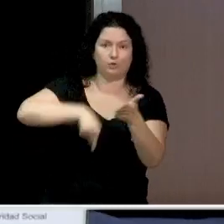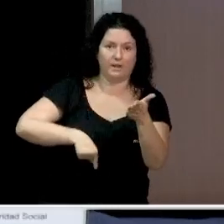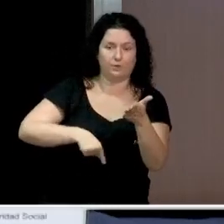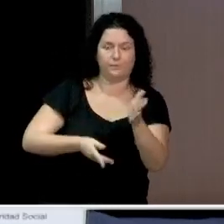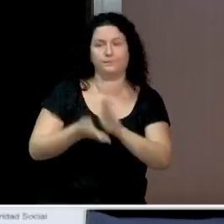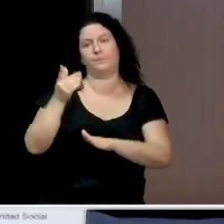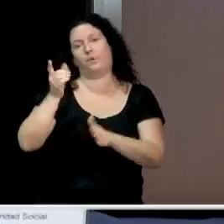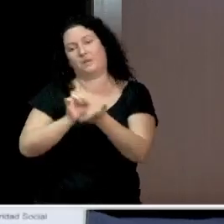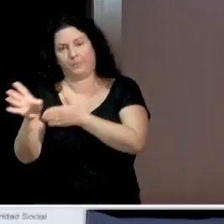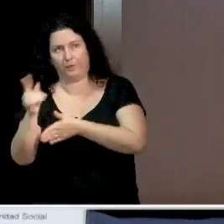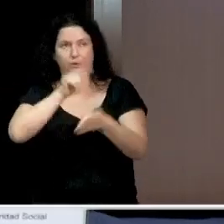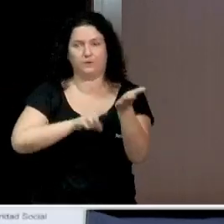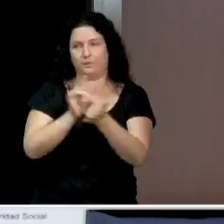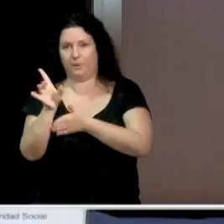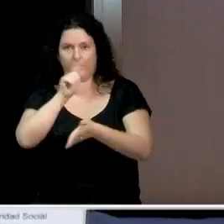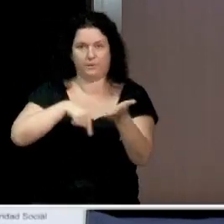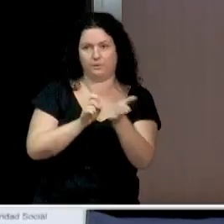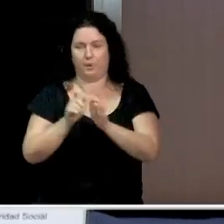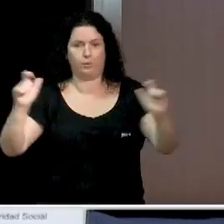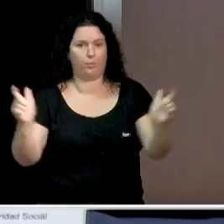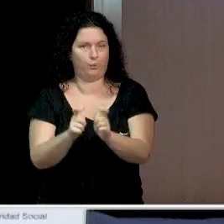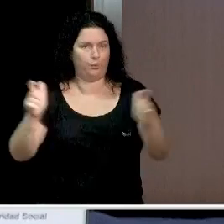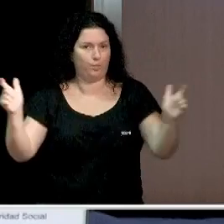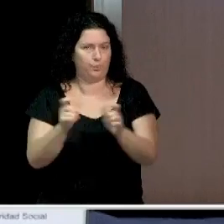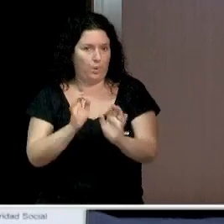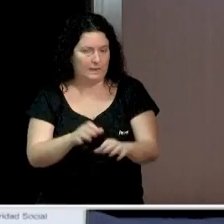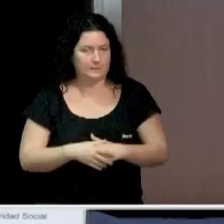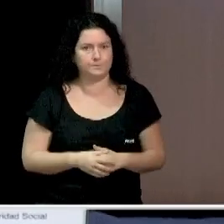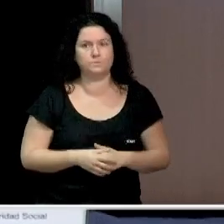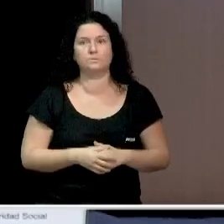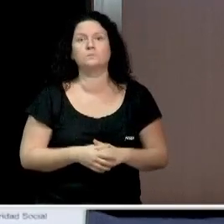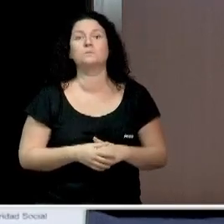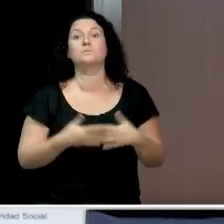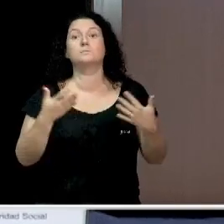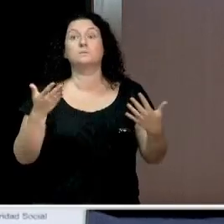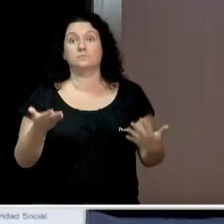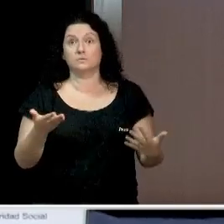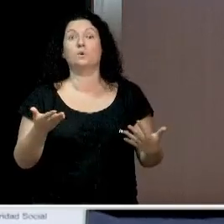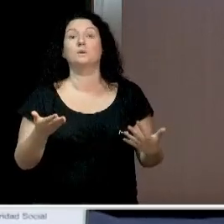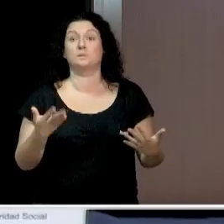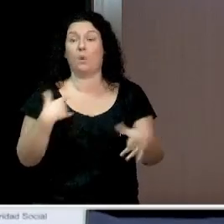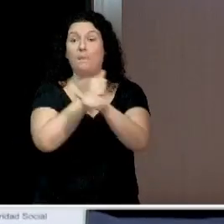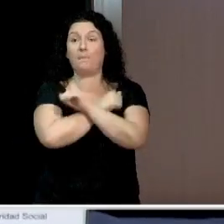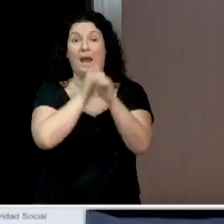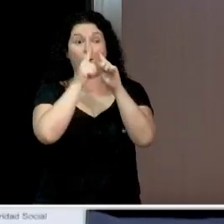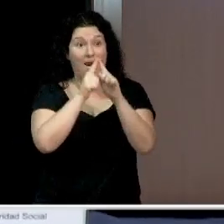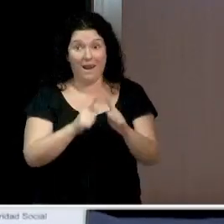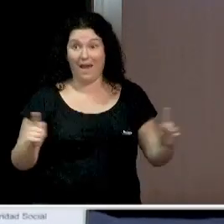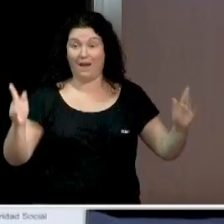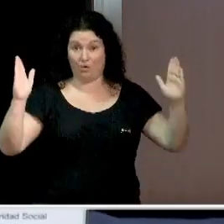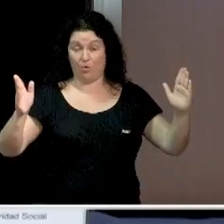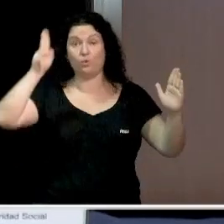entrada, despido, bastante amplio. Por lo que hace a la tasa de paro de larga duración, que además lo que